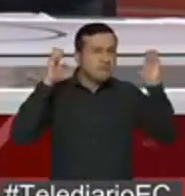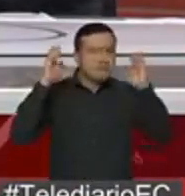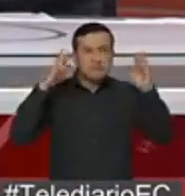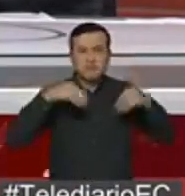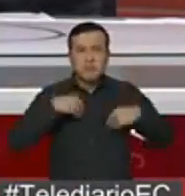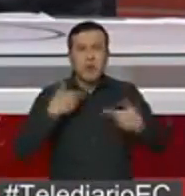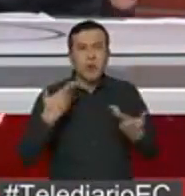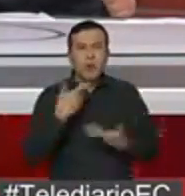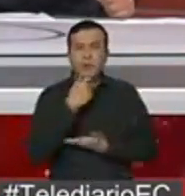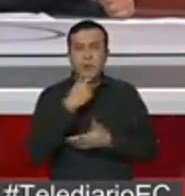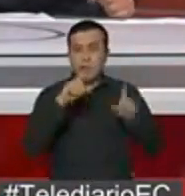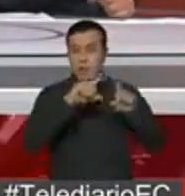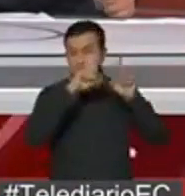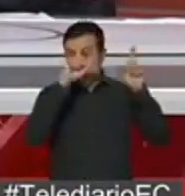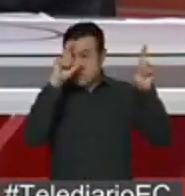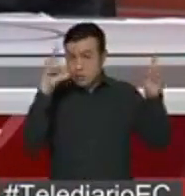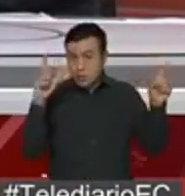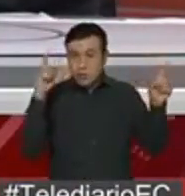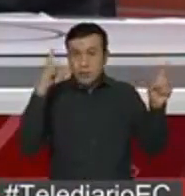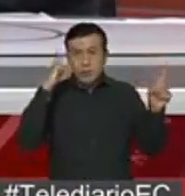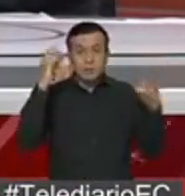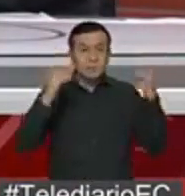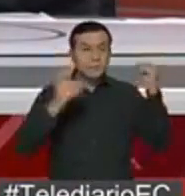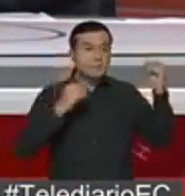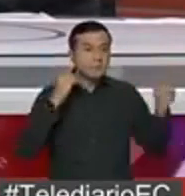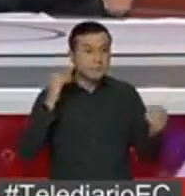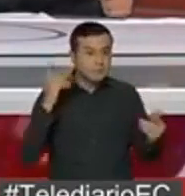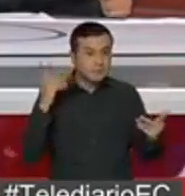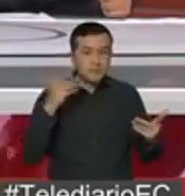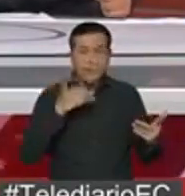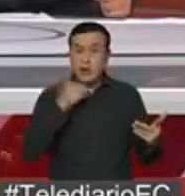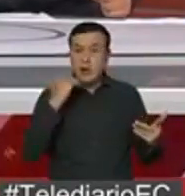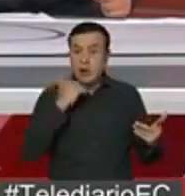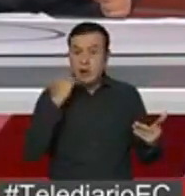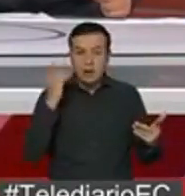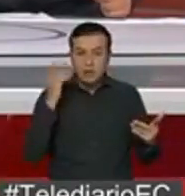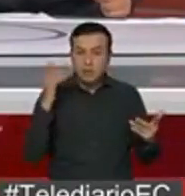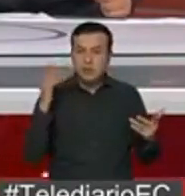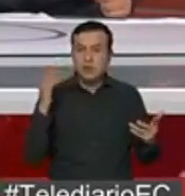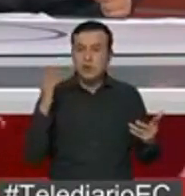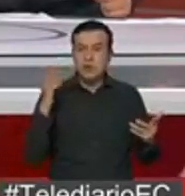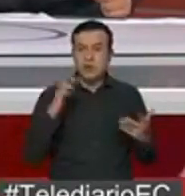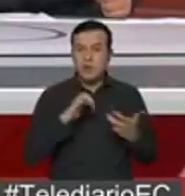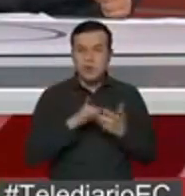como empresa aeroregional para tratar de enfrentar esta situación que estamos atravesando?